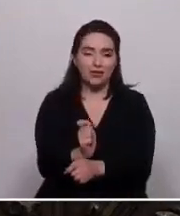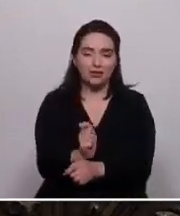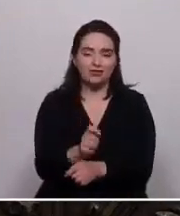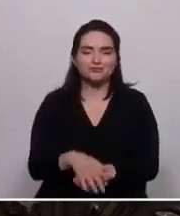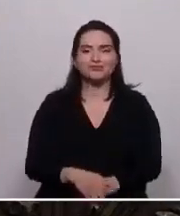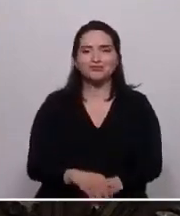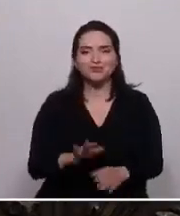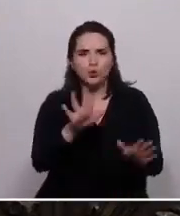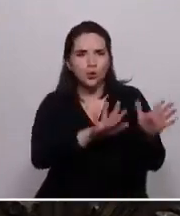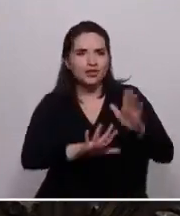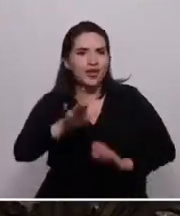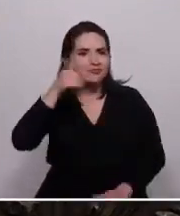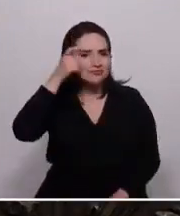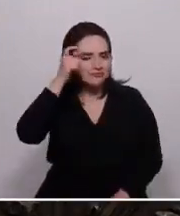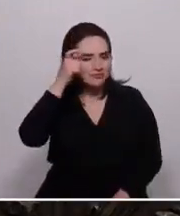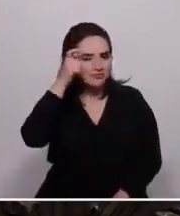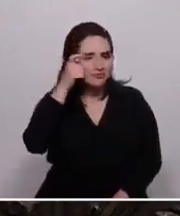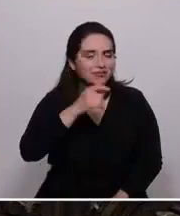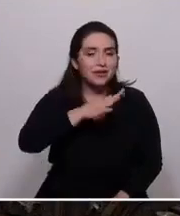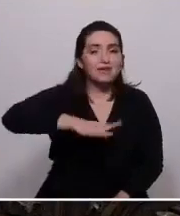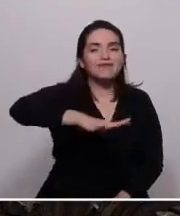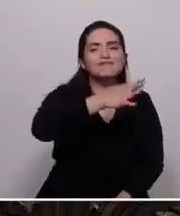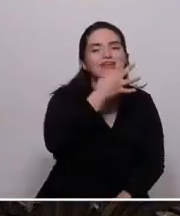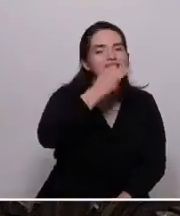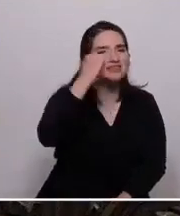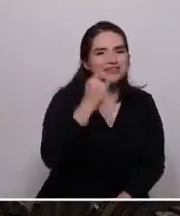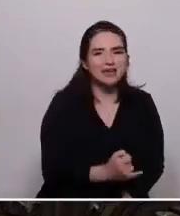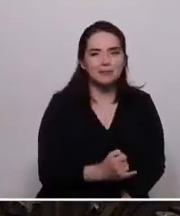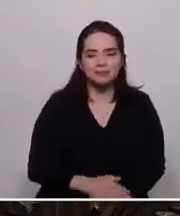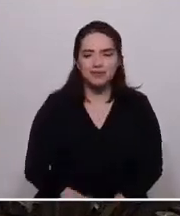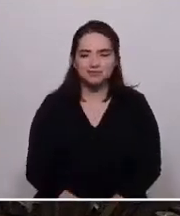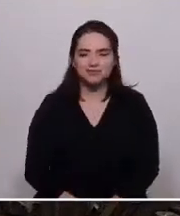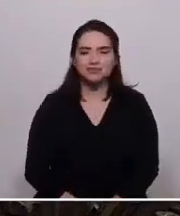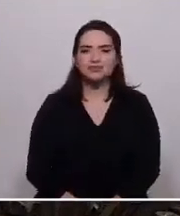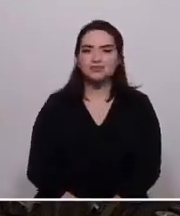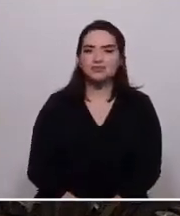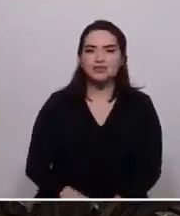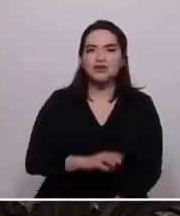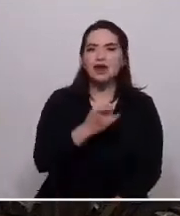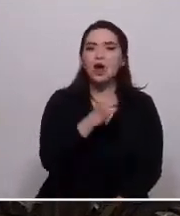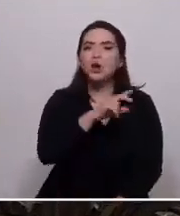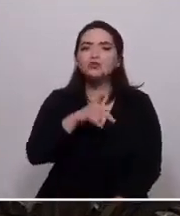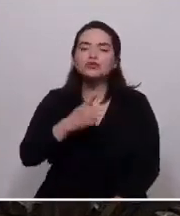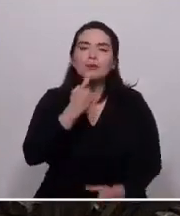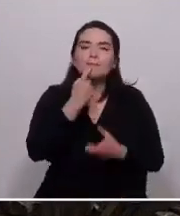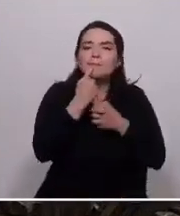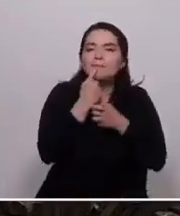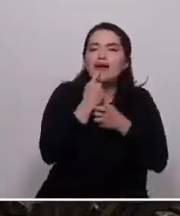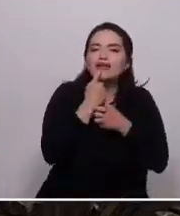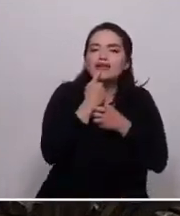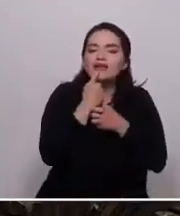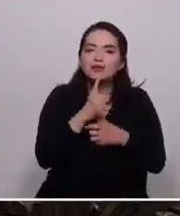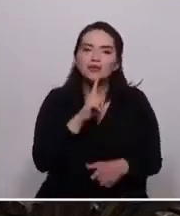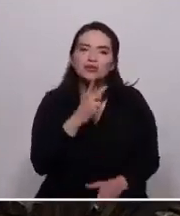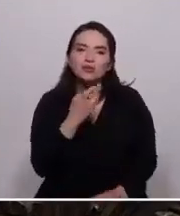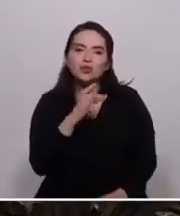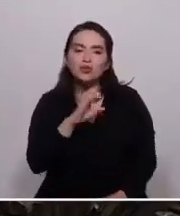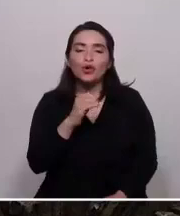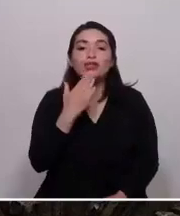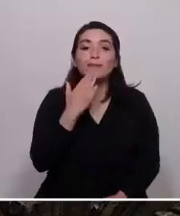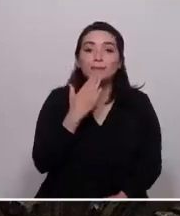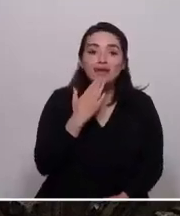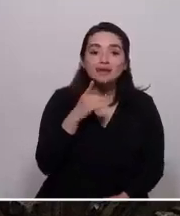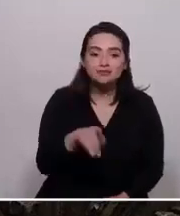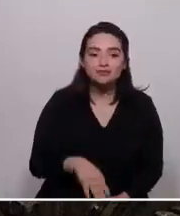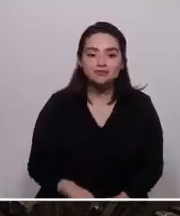la pampa y del bosque siempre verde, del chamamé, de los gauchos, del mate y del truco. Soy nieto también de la